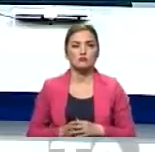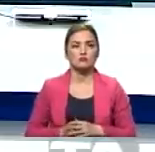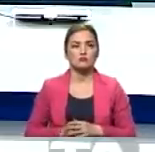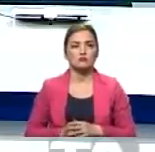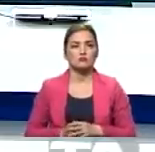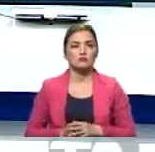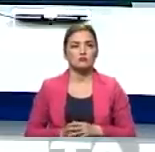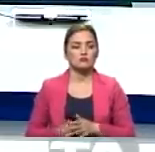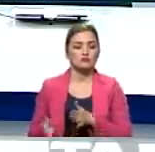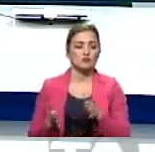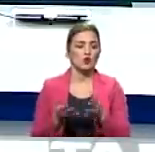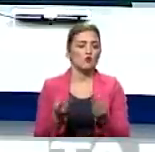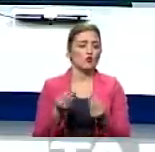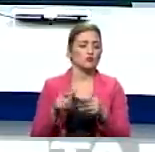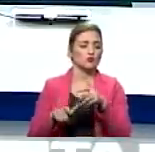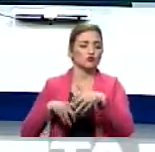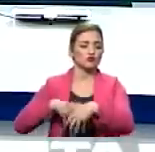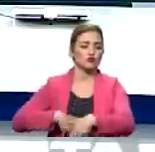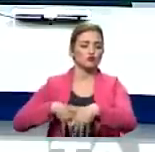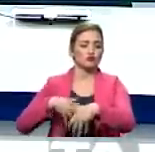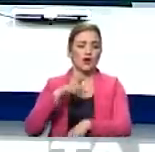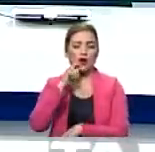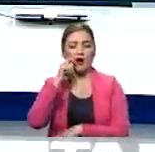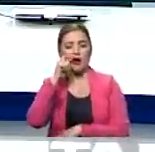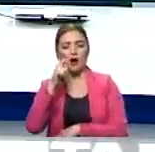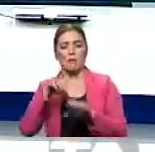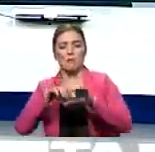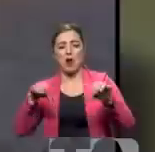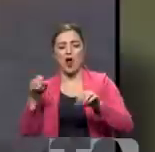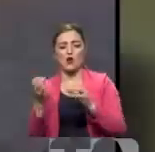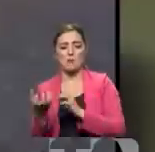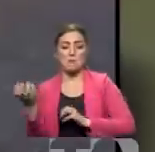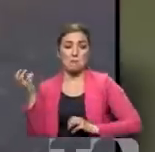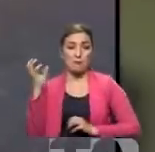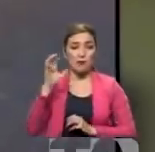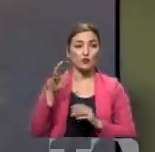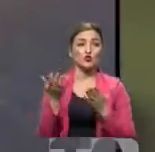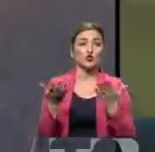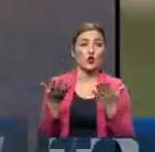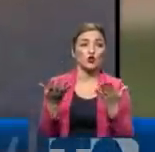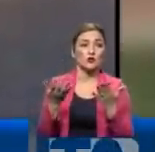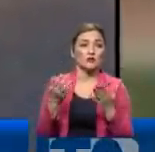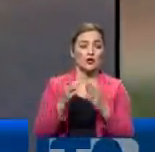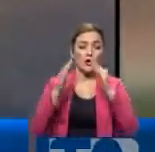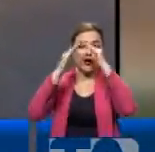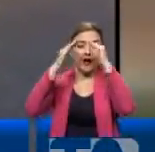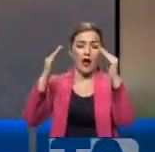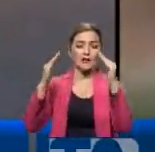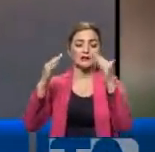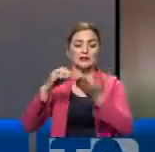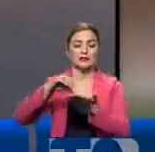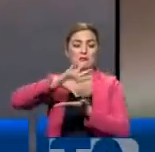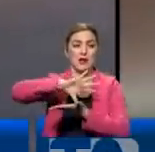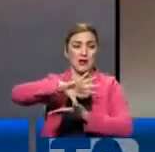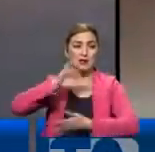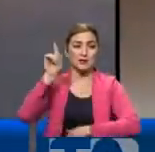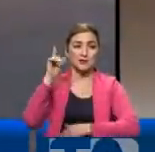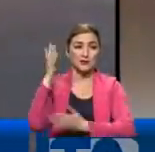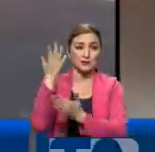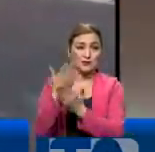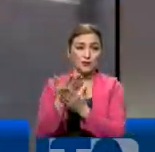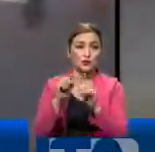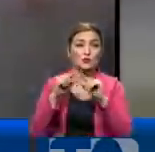Y también cientos de manifestantes con gritos, palos y piedras llegaron hasta el Palacio de la Asamblea Nacional. Diversos